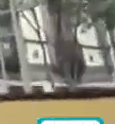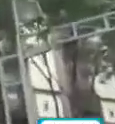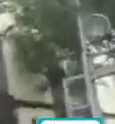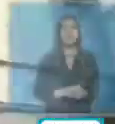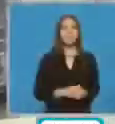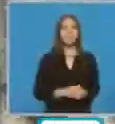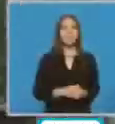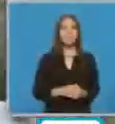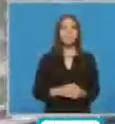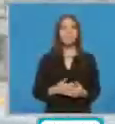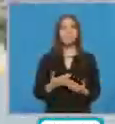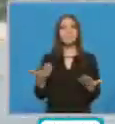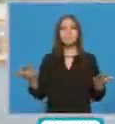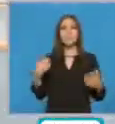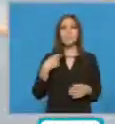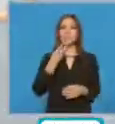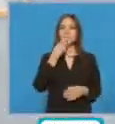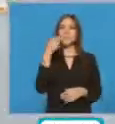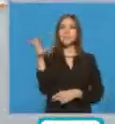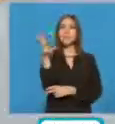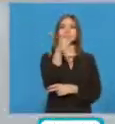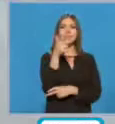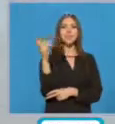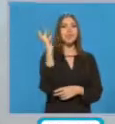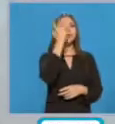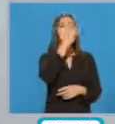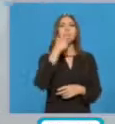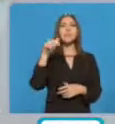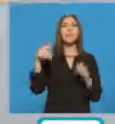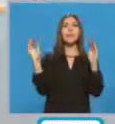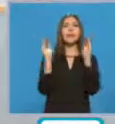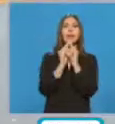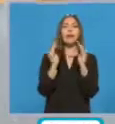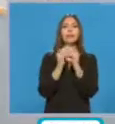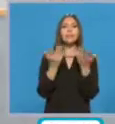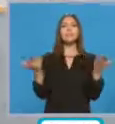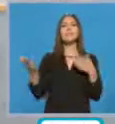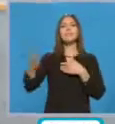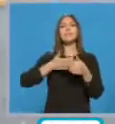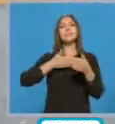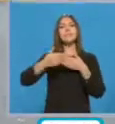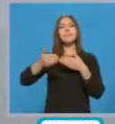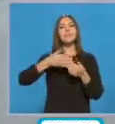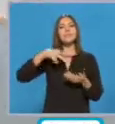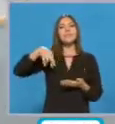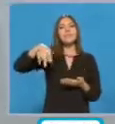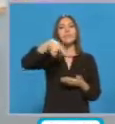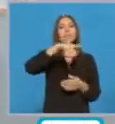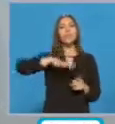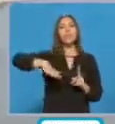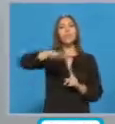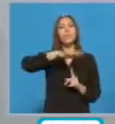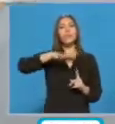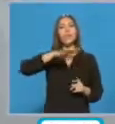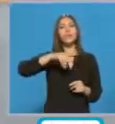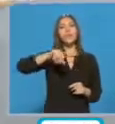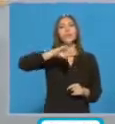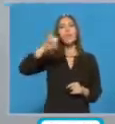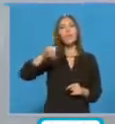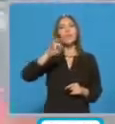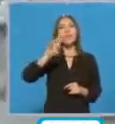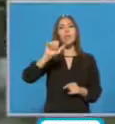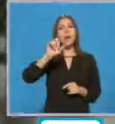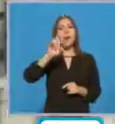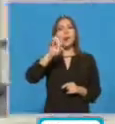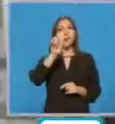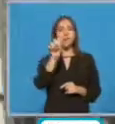Le digo, tío Alberto, le digo, mire, qué maravilla de casa. ¿A poco no? Recorrer la Colonia Juárez, tío Alberto, es encontrarse